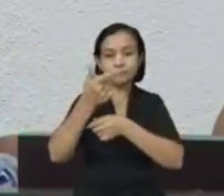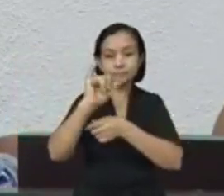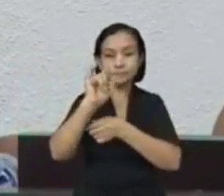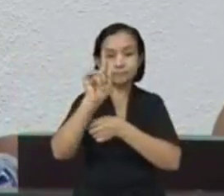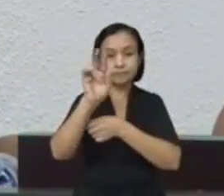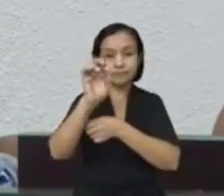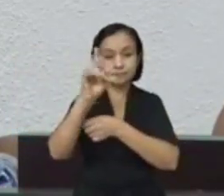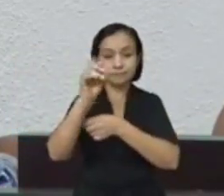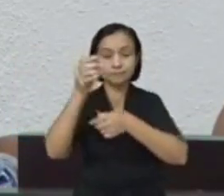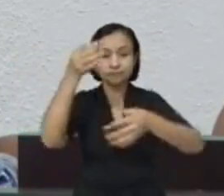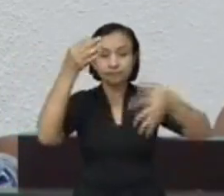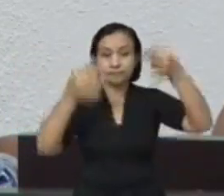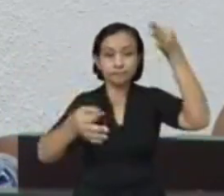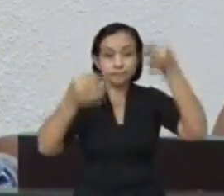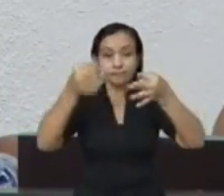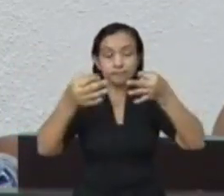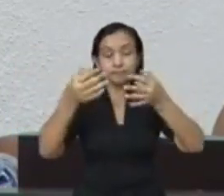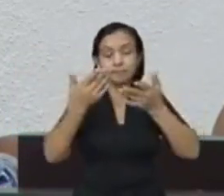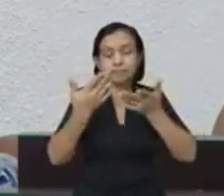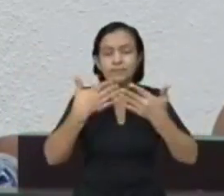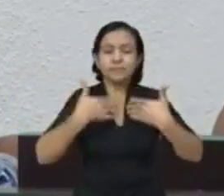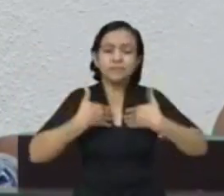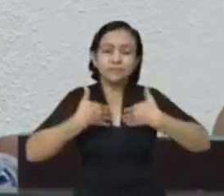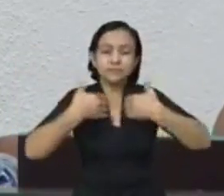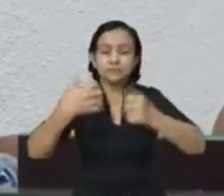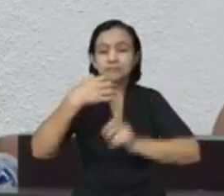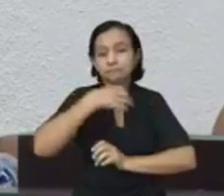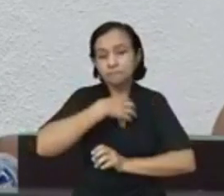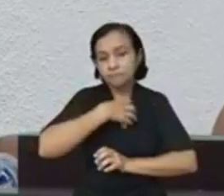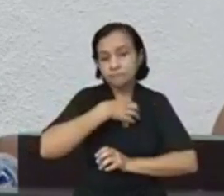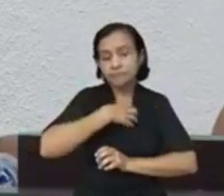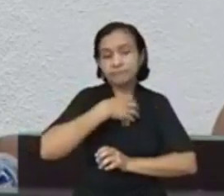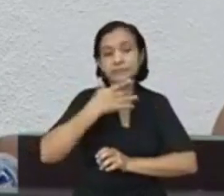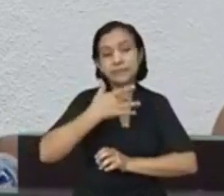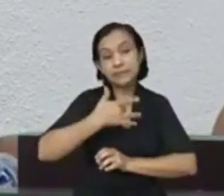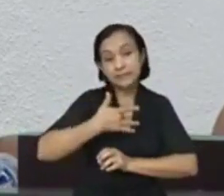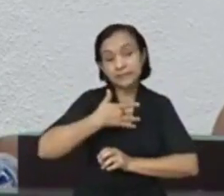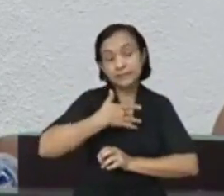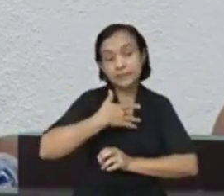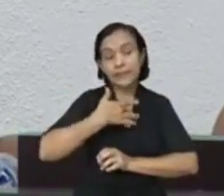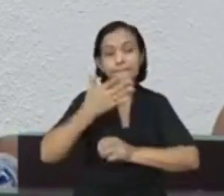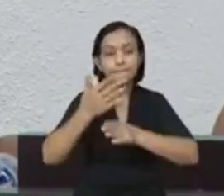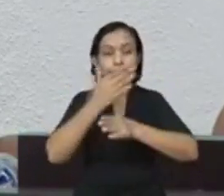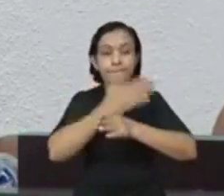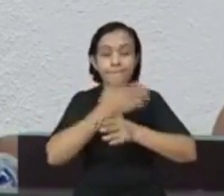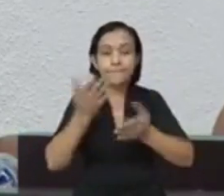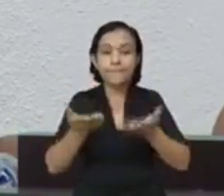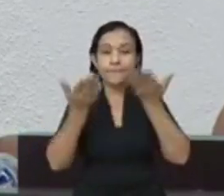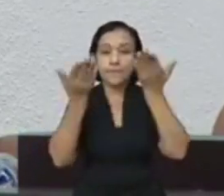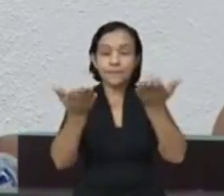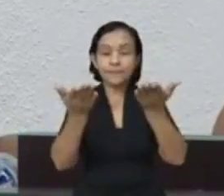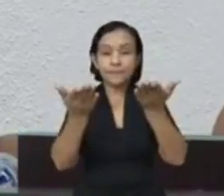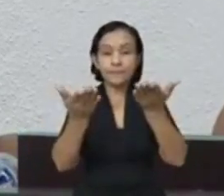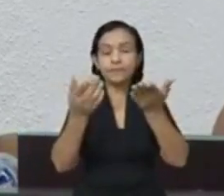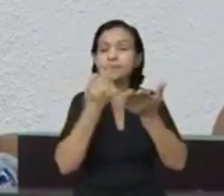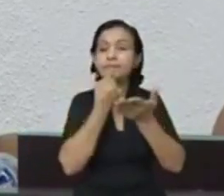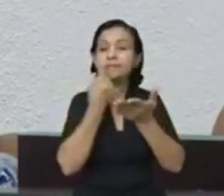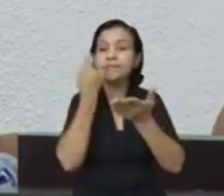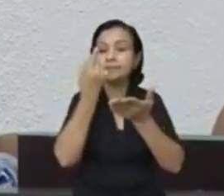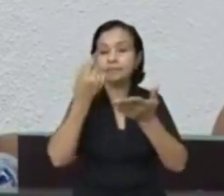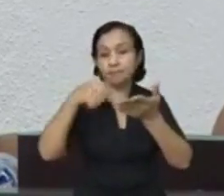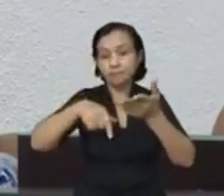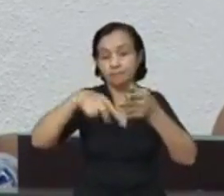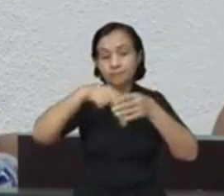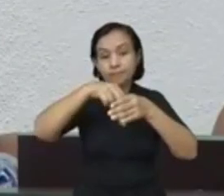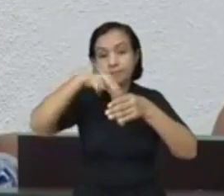Corte Suprema de Justicia por motivos de salud y que requiere de atenciones, poniendo a su disposición el cargo después de